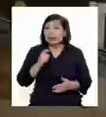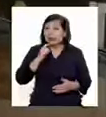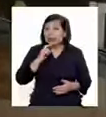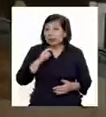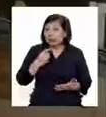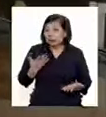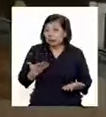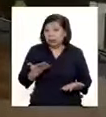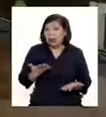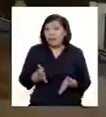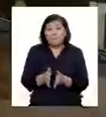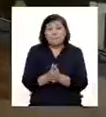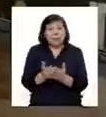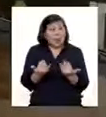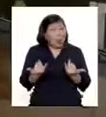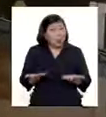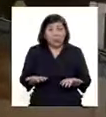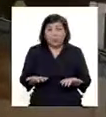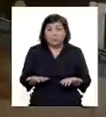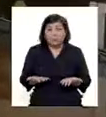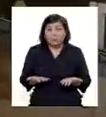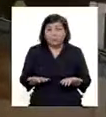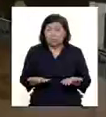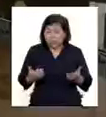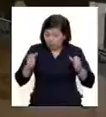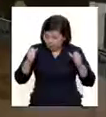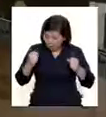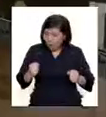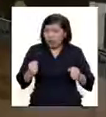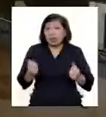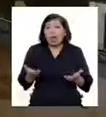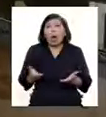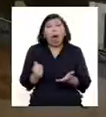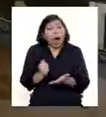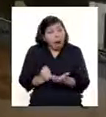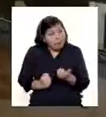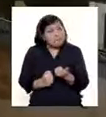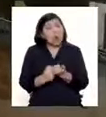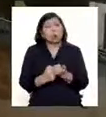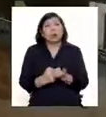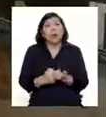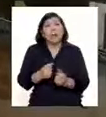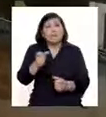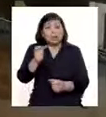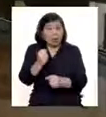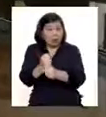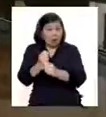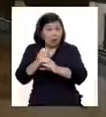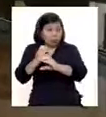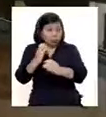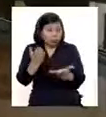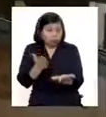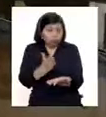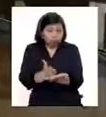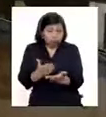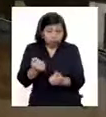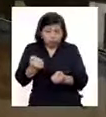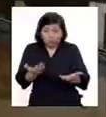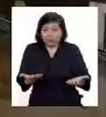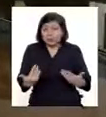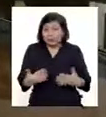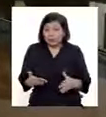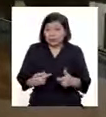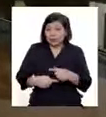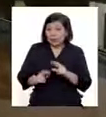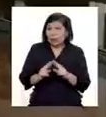¿no? Y lo que están pidiendo el día de hoy es que se tomen estas atención, ¿no?, a estos casos que bien nos señala el ministro. Ya se